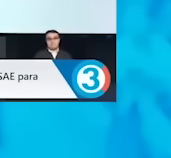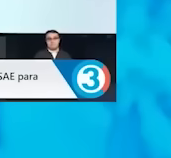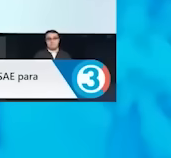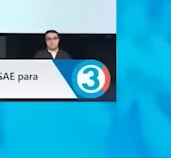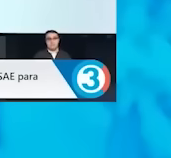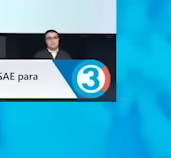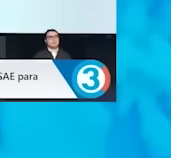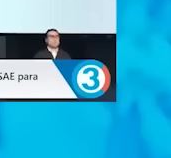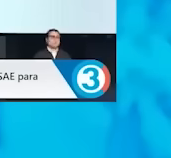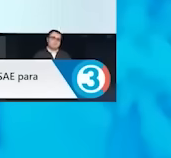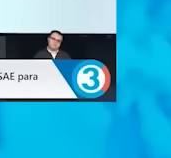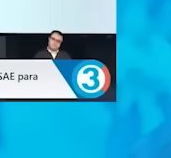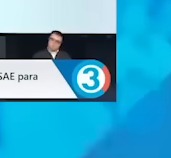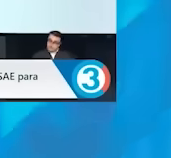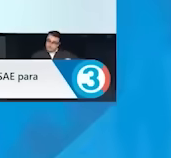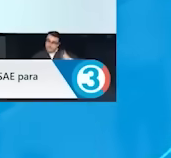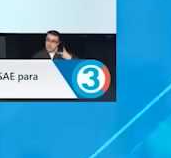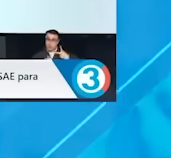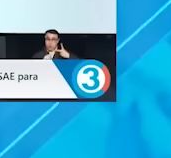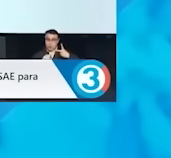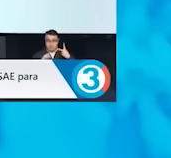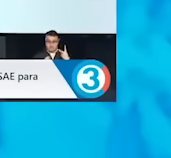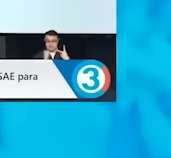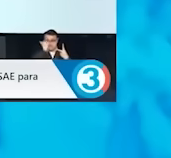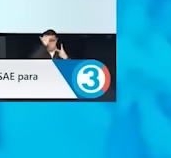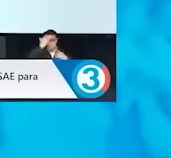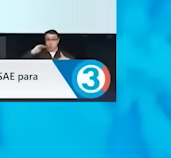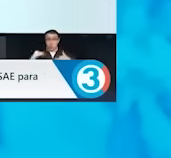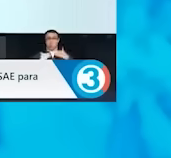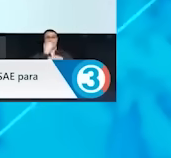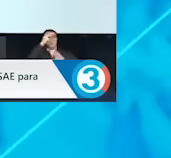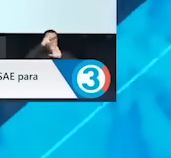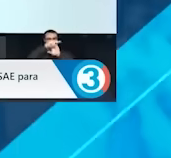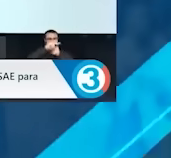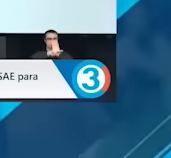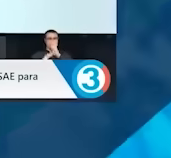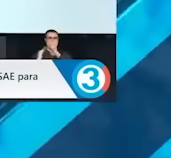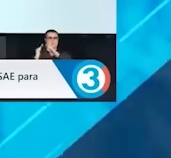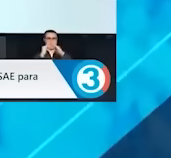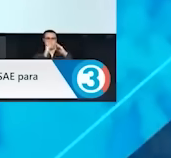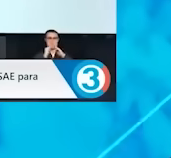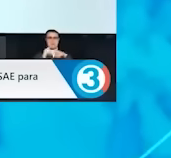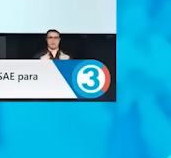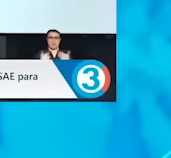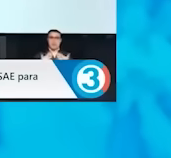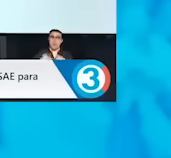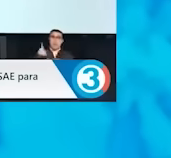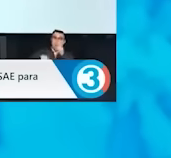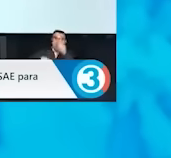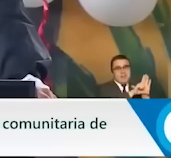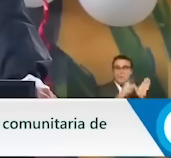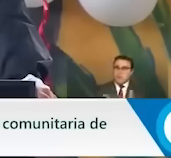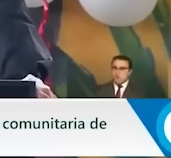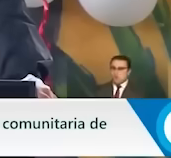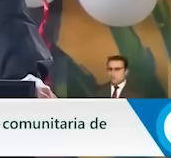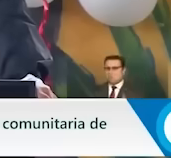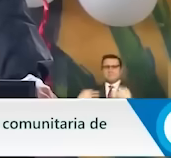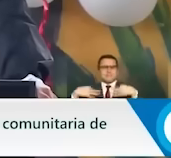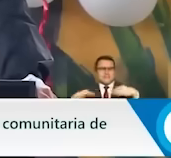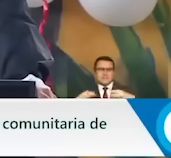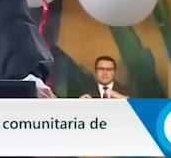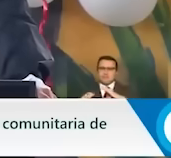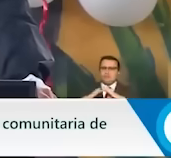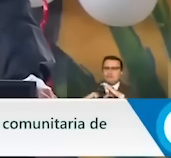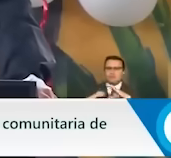propuesta que planteó el presidente Para que las comunidades en los territorios más alejados puedan prestar el servicio de internet comunitario fijo son